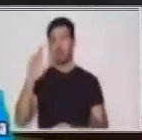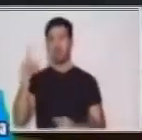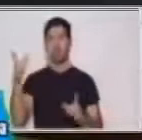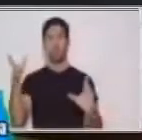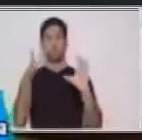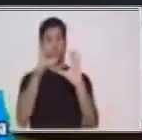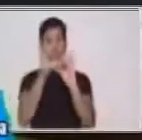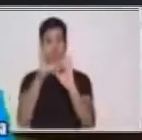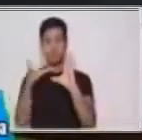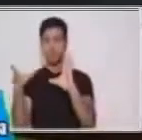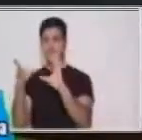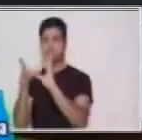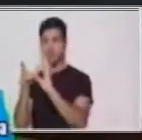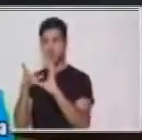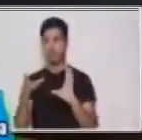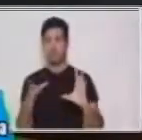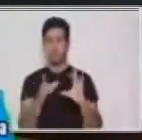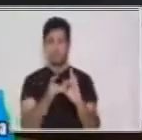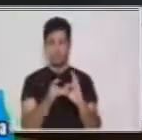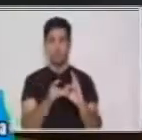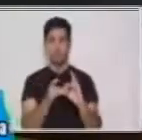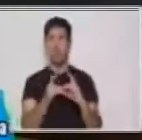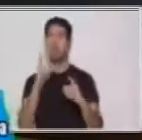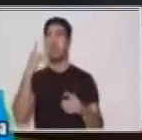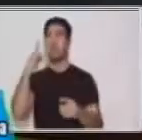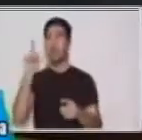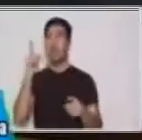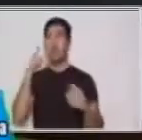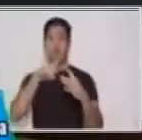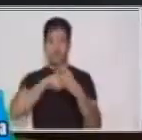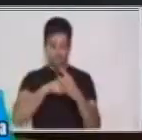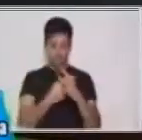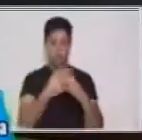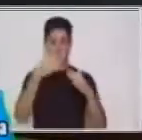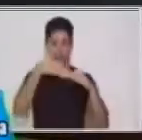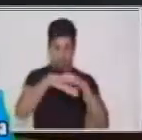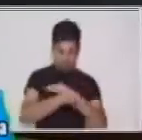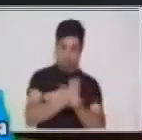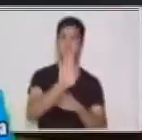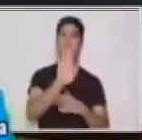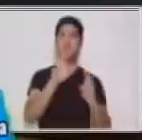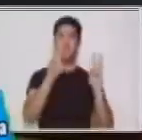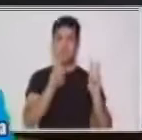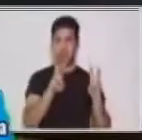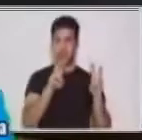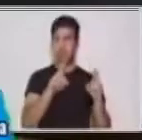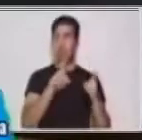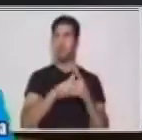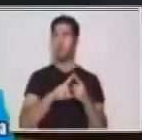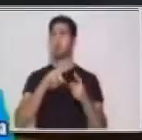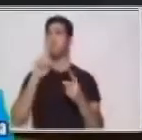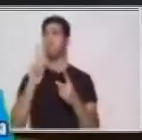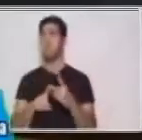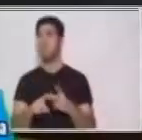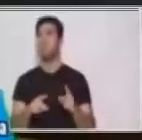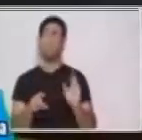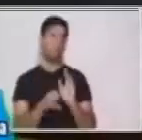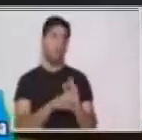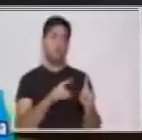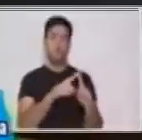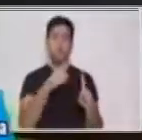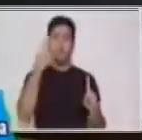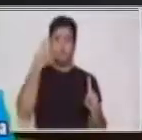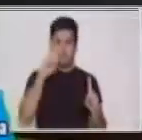son conectores para introducir, significa para iniciar el tema, podría ser para